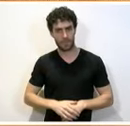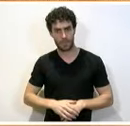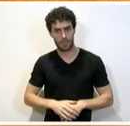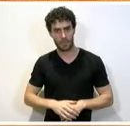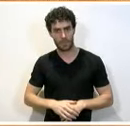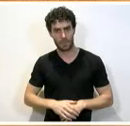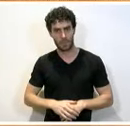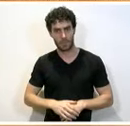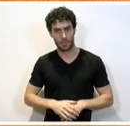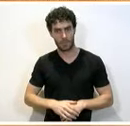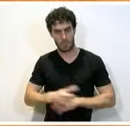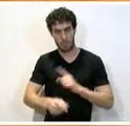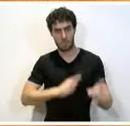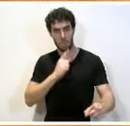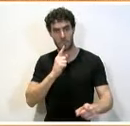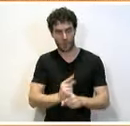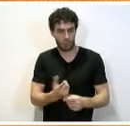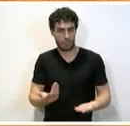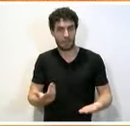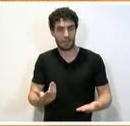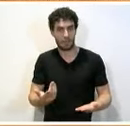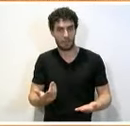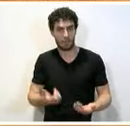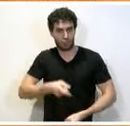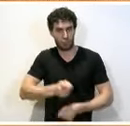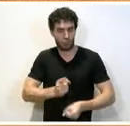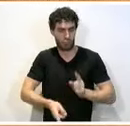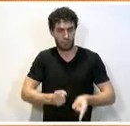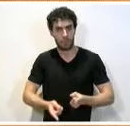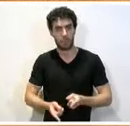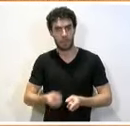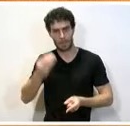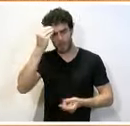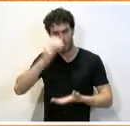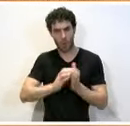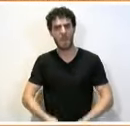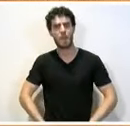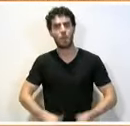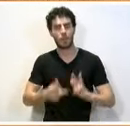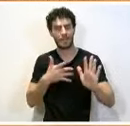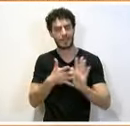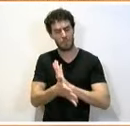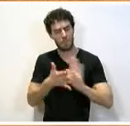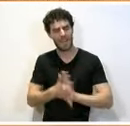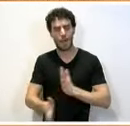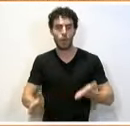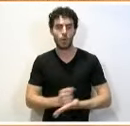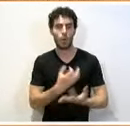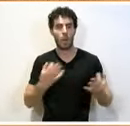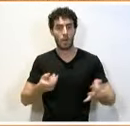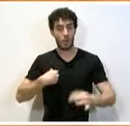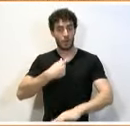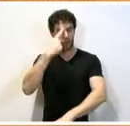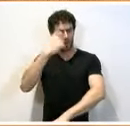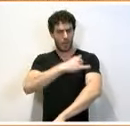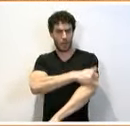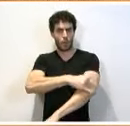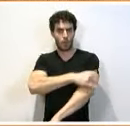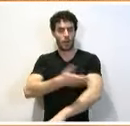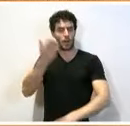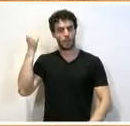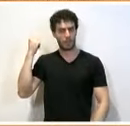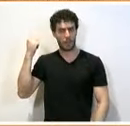totalitarismo. Entonces, la memoria democrática es explicarlo todo. Creo que el Gobierno anterior no demostró con el ejemplo lo que yo